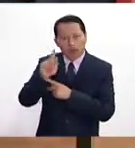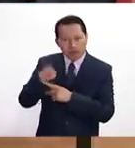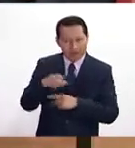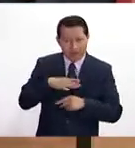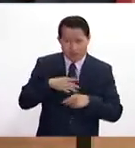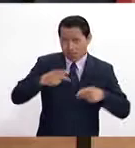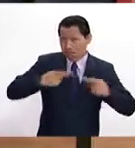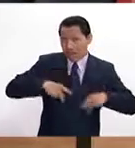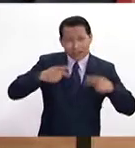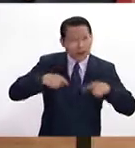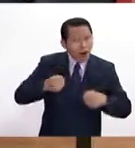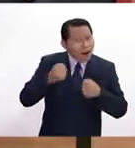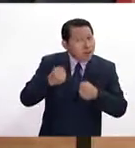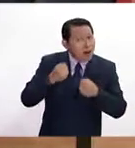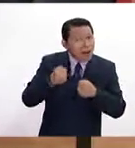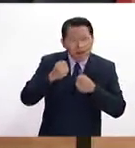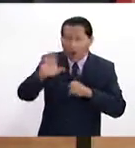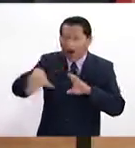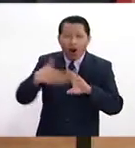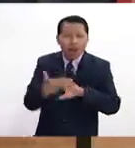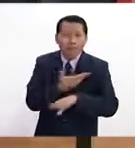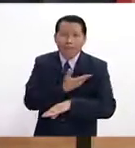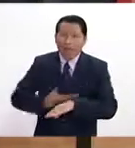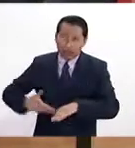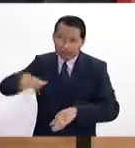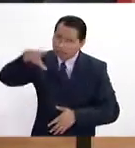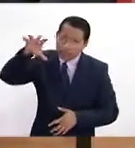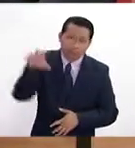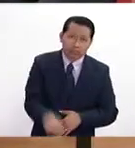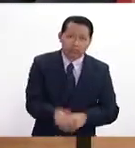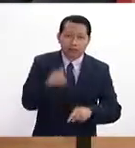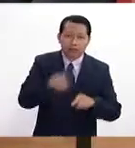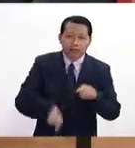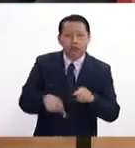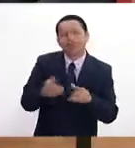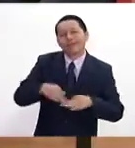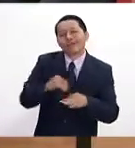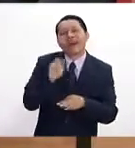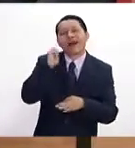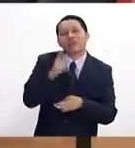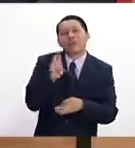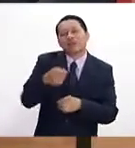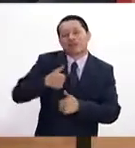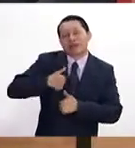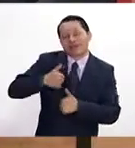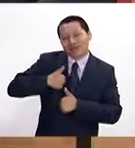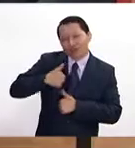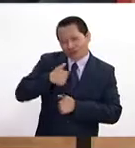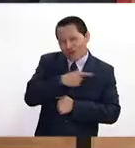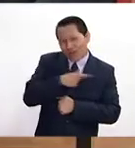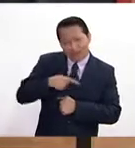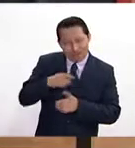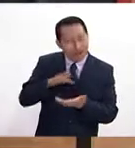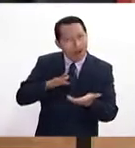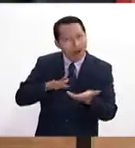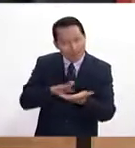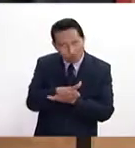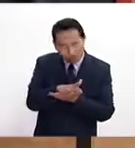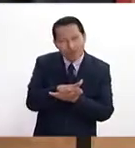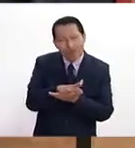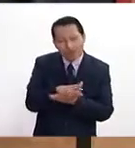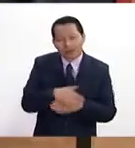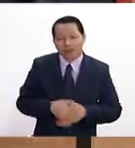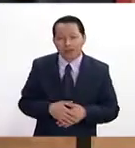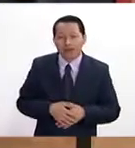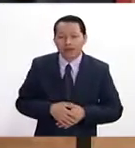para buscar incluso el derrocamiento. Pero hay un elemento muy importante, que es el ejército. El ejército también tendría que estar pues, apoyando este